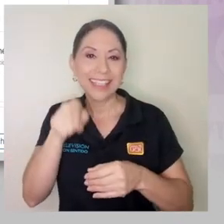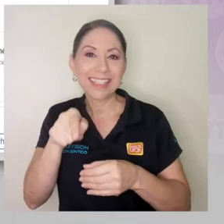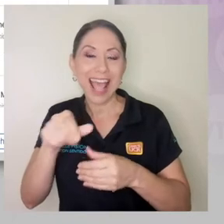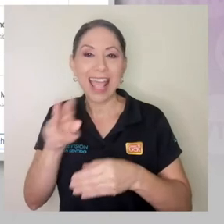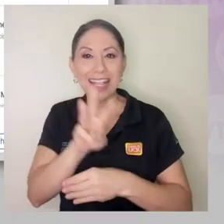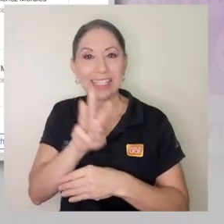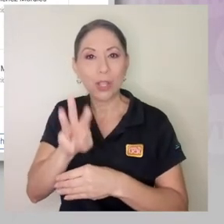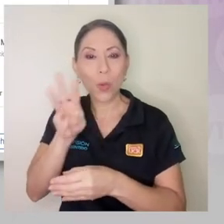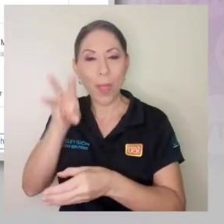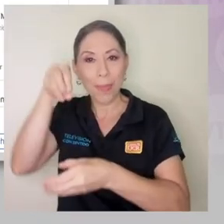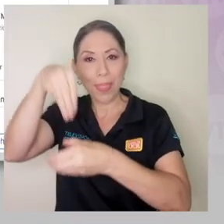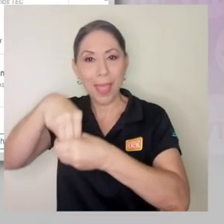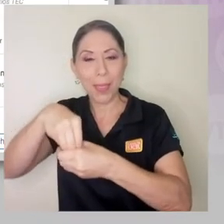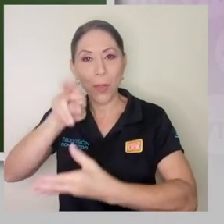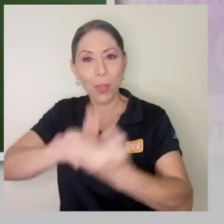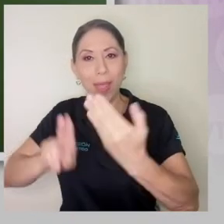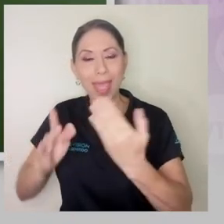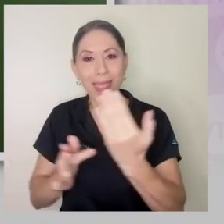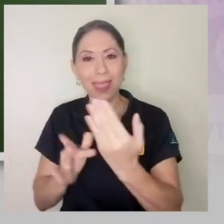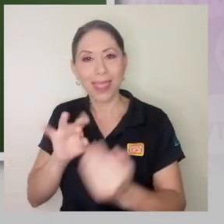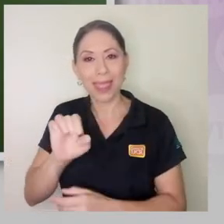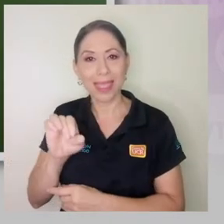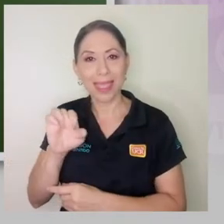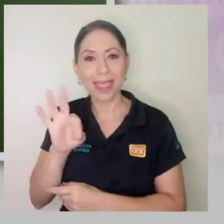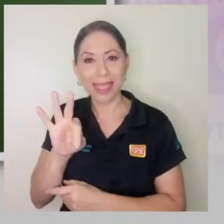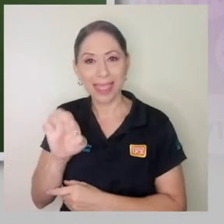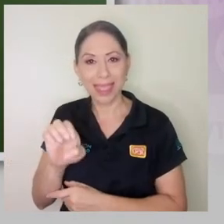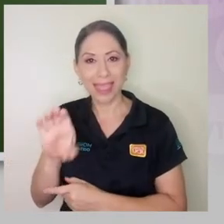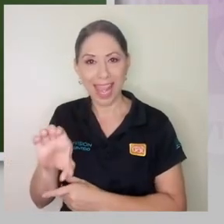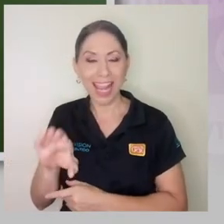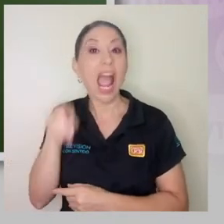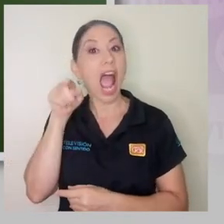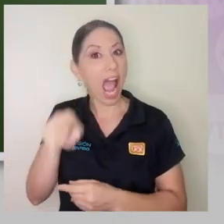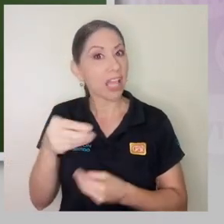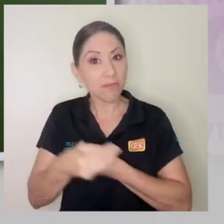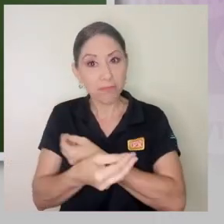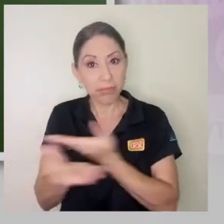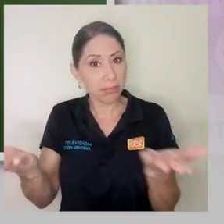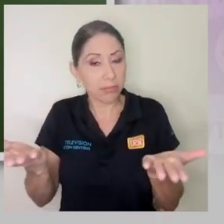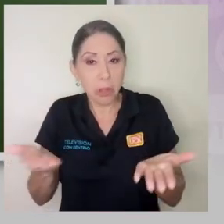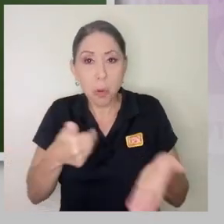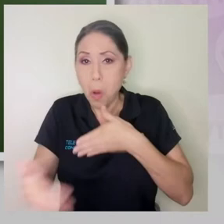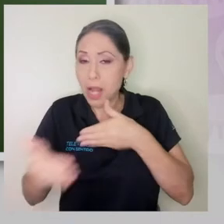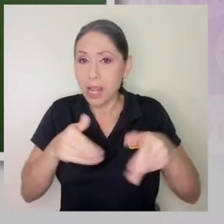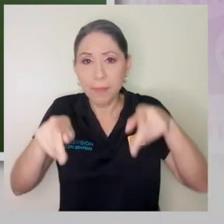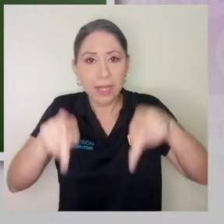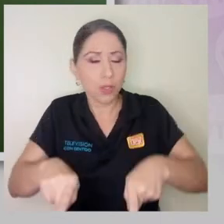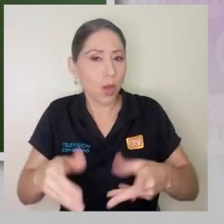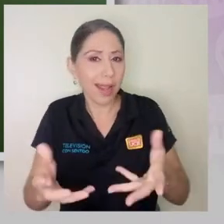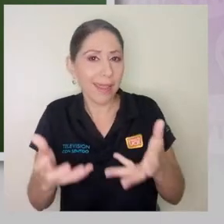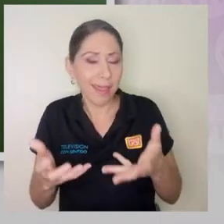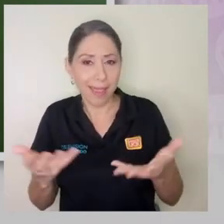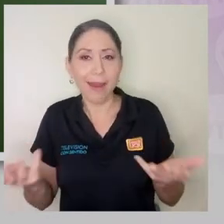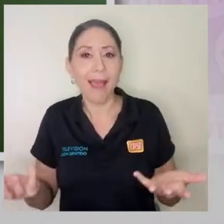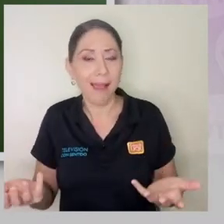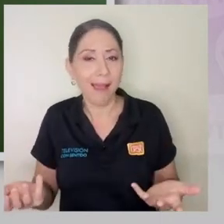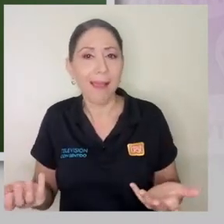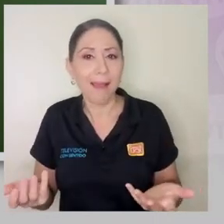en el sitio web del TEC y ahí está disponible, es de acceso para cualquier persona que